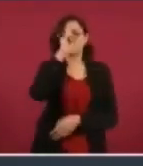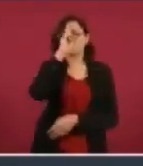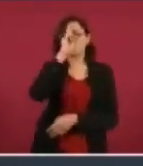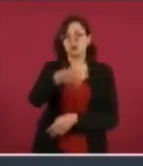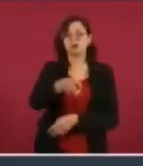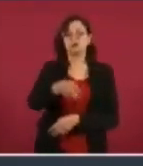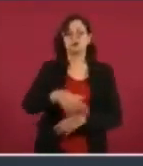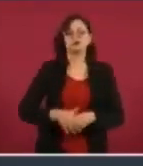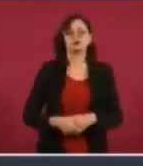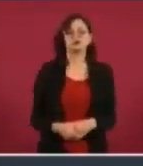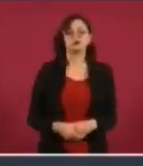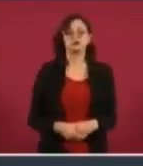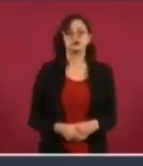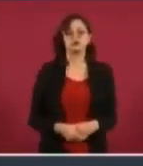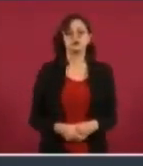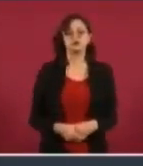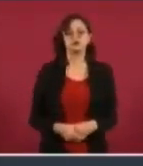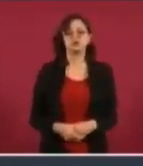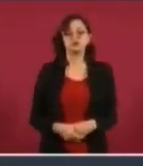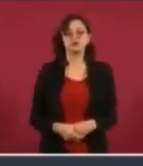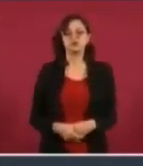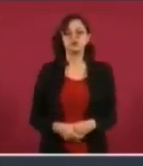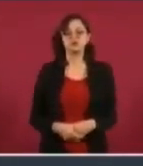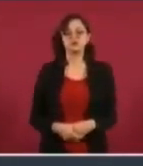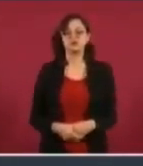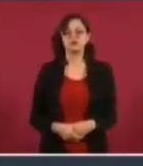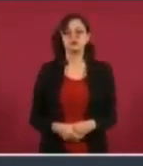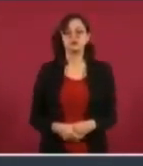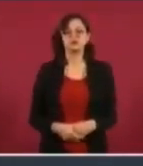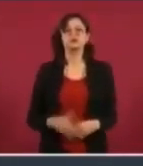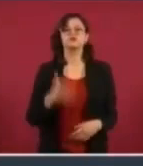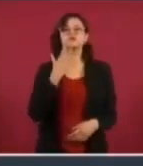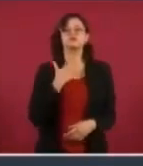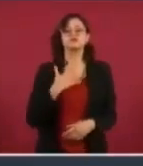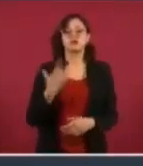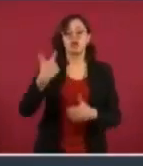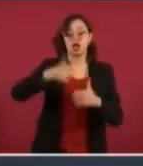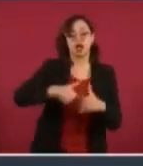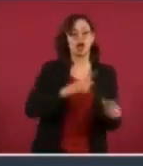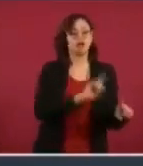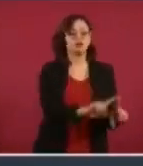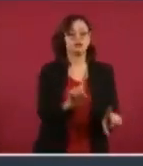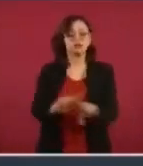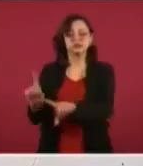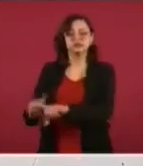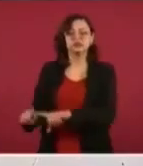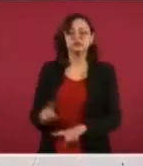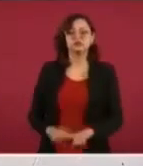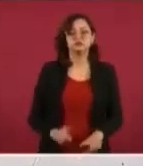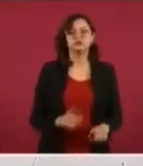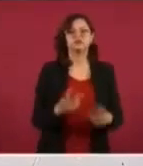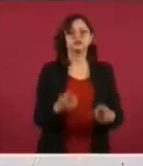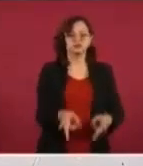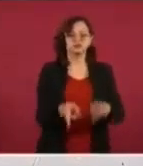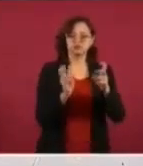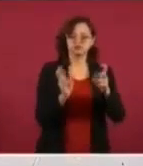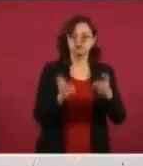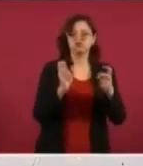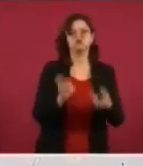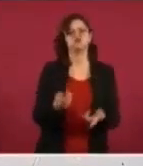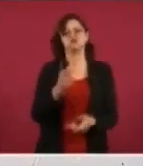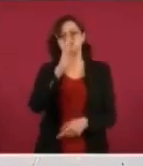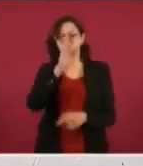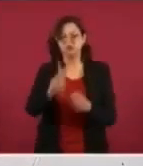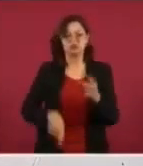la clasificación del robo de combustibles, la evasión